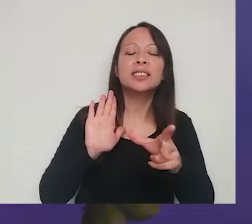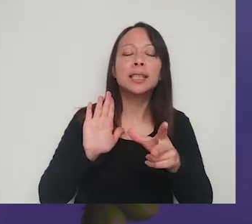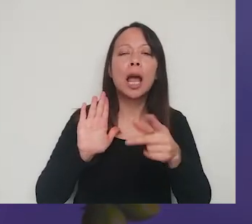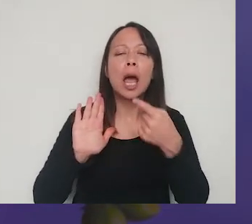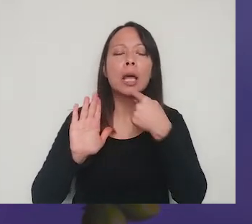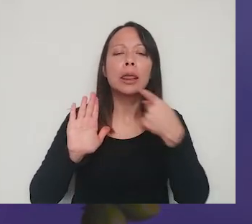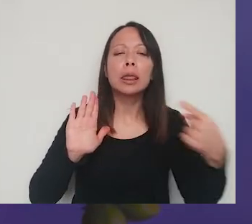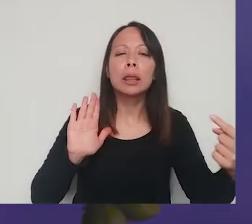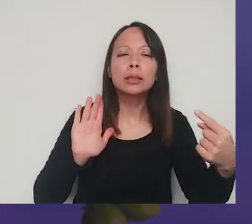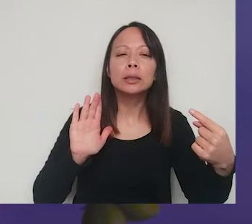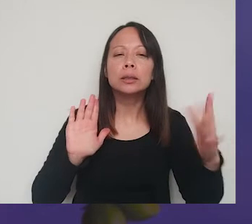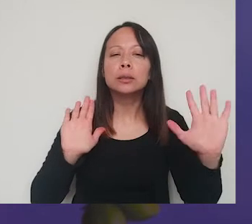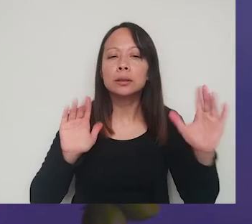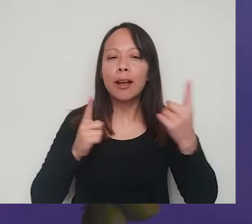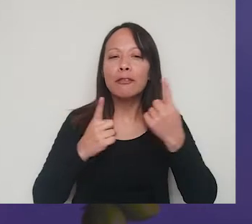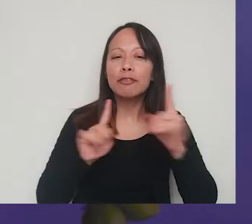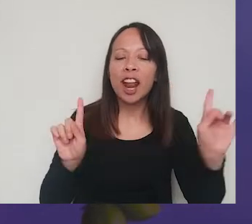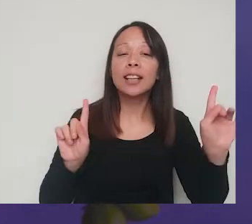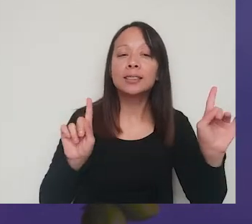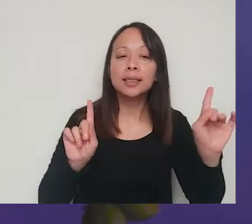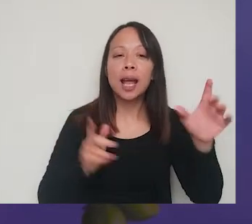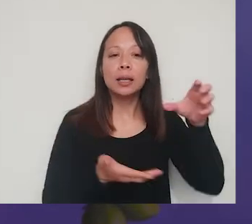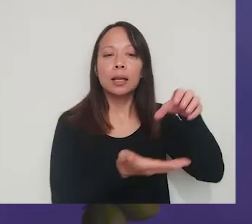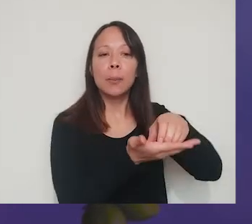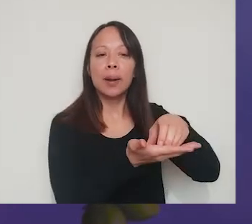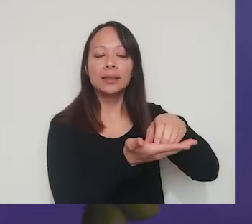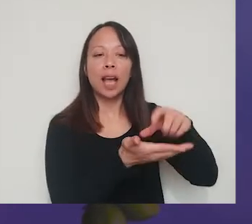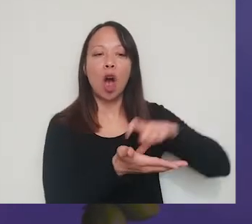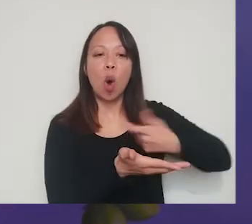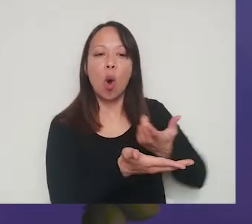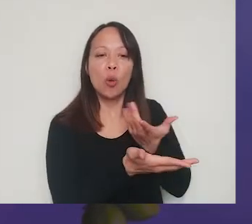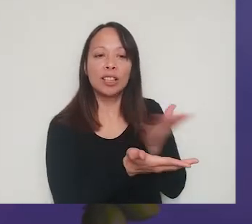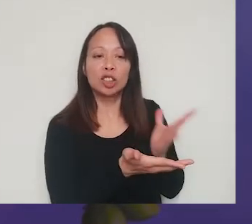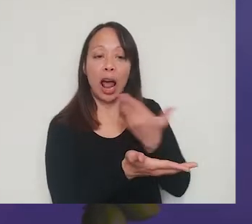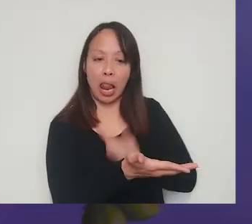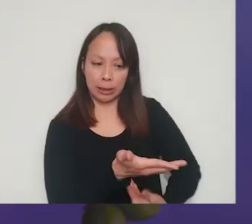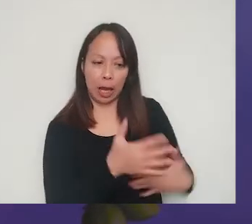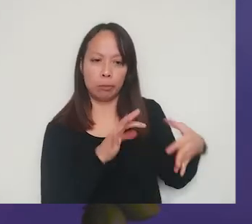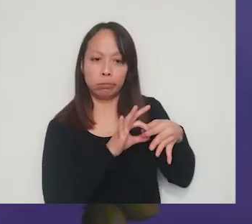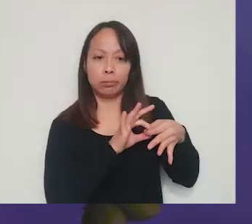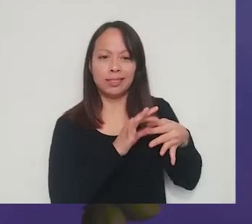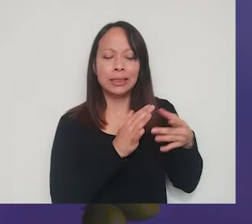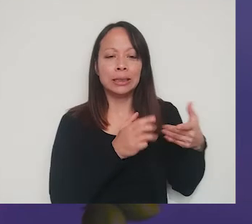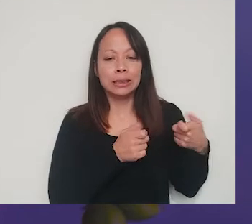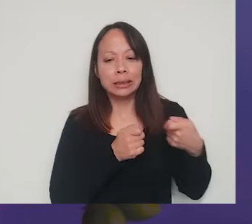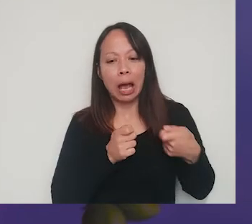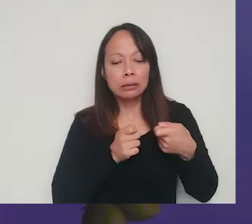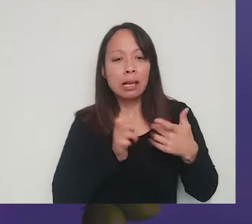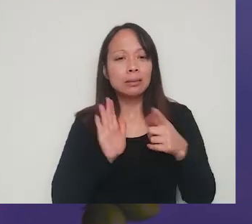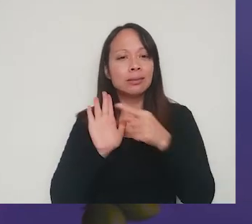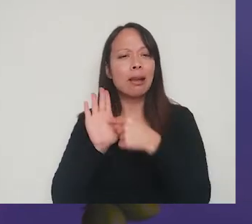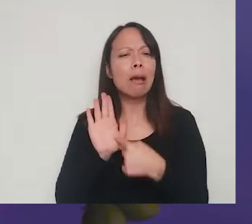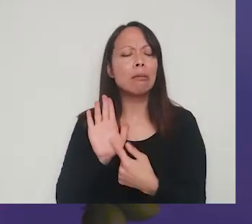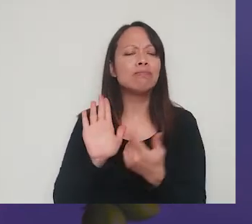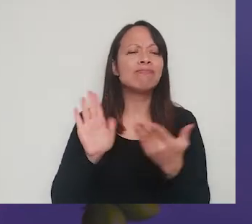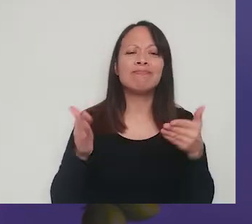interpretaciones quizás diversas. En ese marco, las empresas de medicina prepaga, las obras sociales y el propio Estado intentaban efectuar